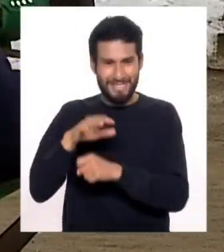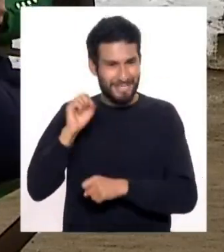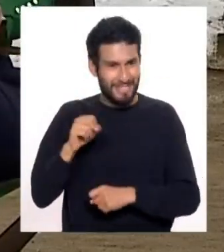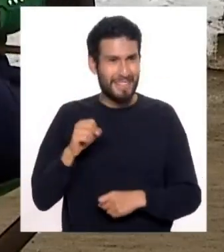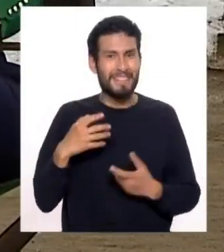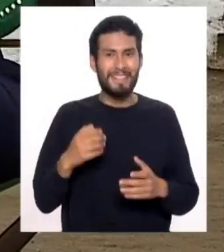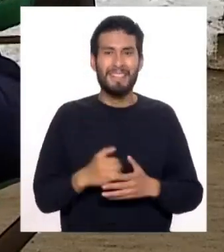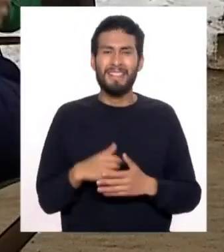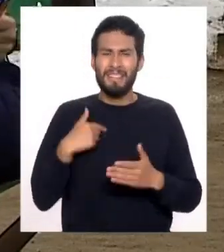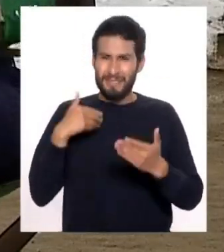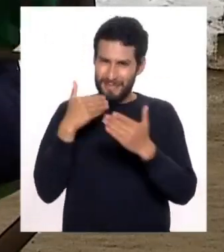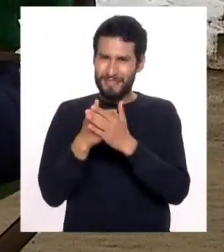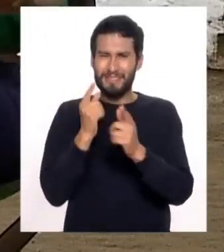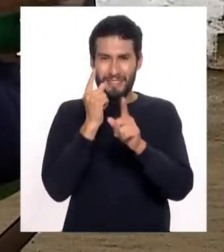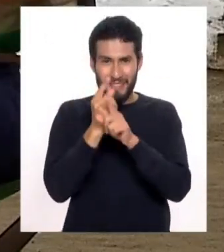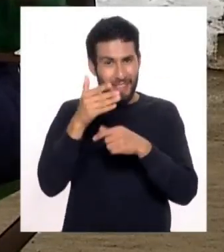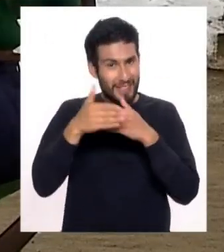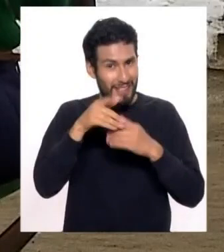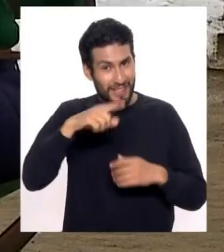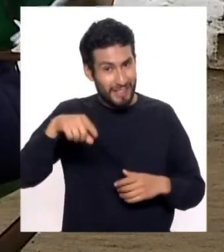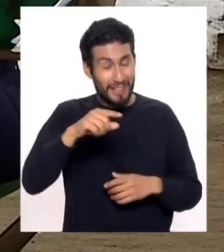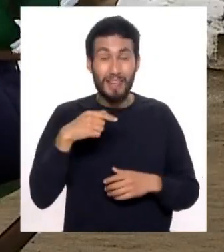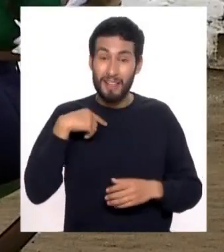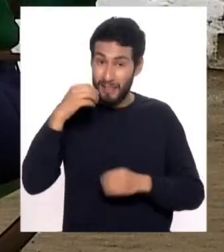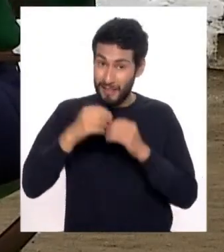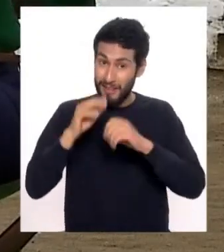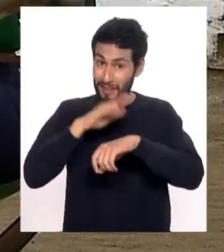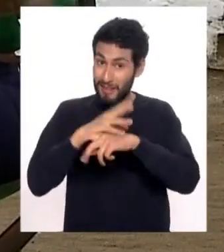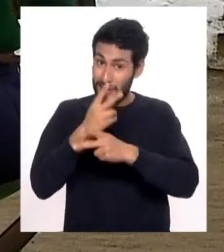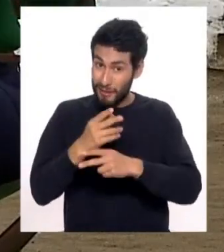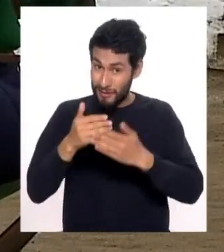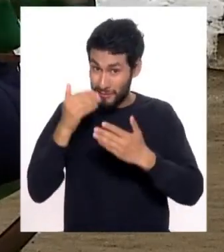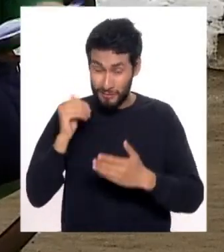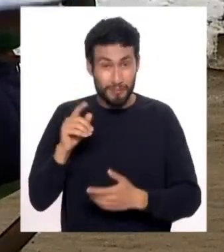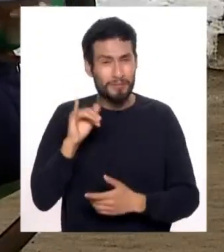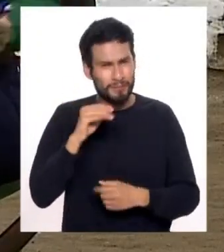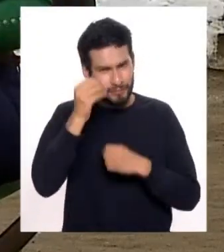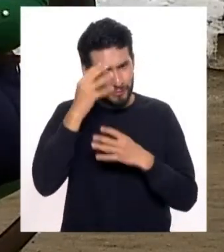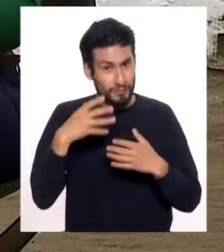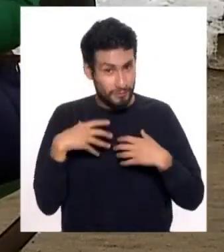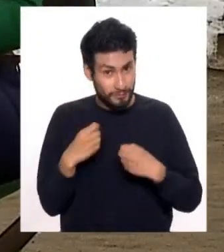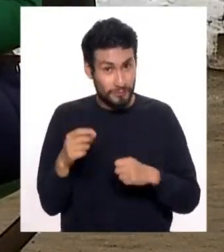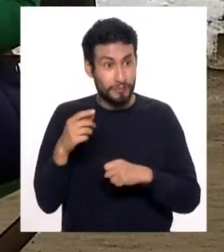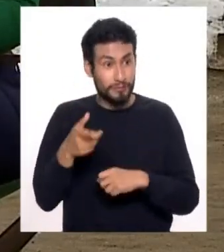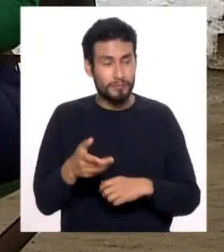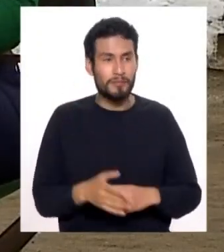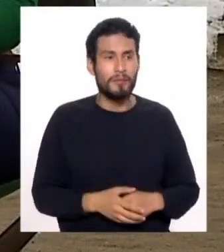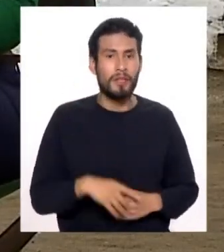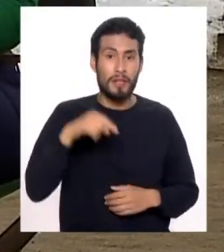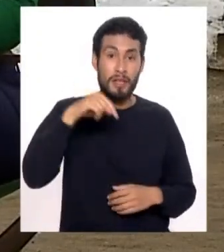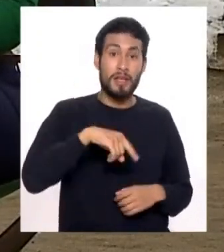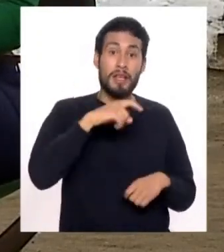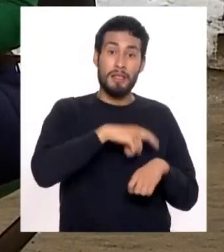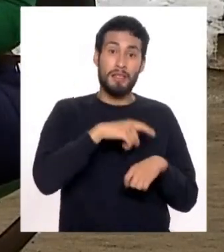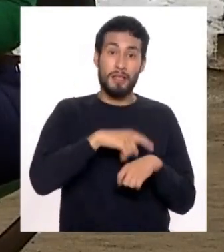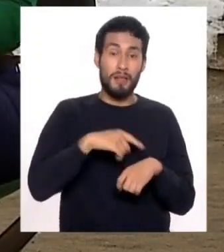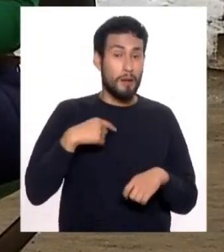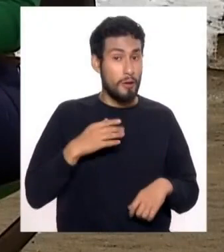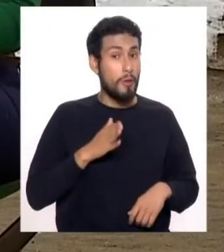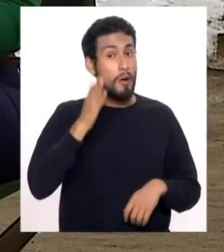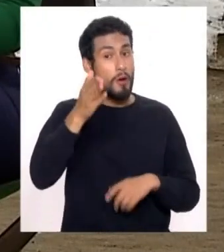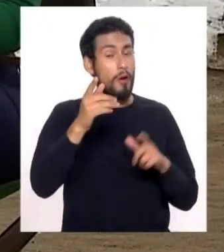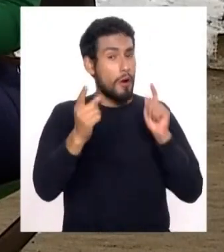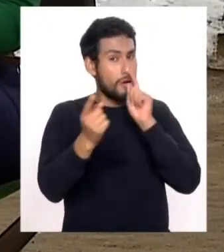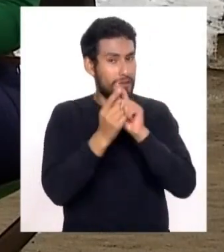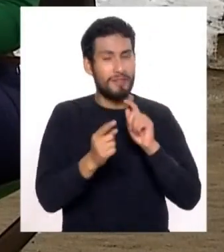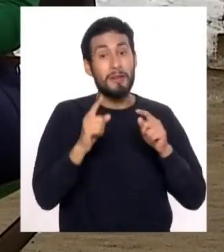de cada uno de ustedes para solucionar, no solamente ahora hablar de prevención, sino también llevar salud en campañas. En esta etapa vamos a tu